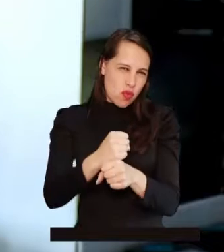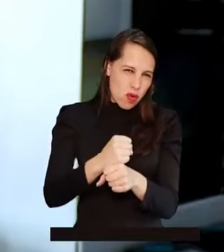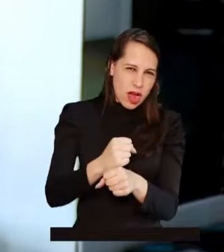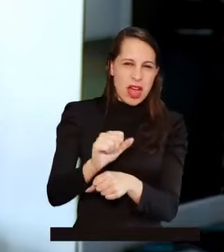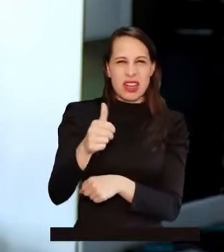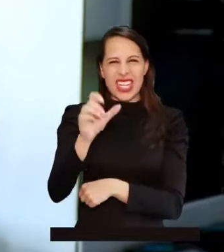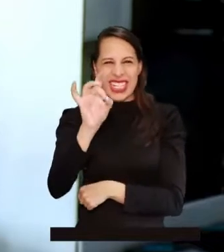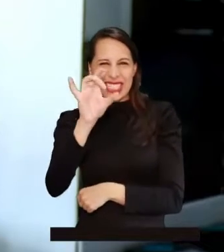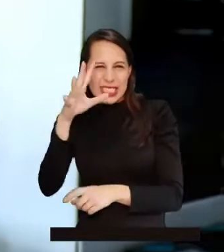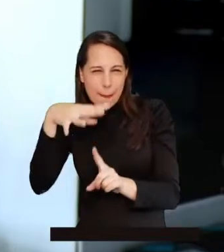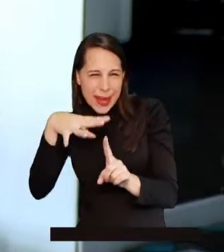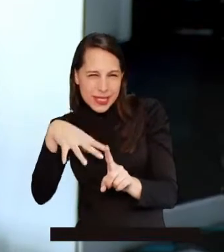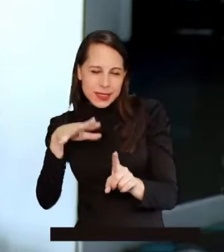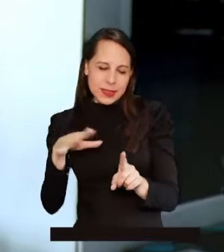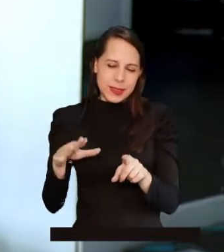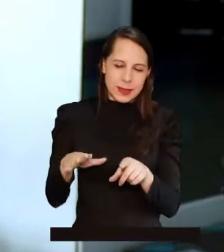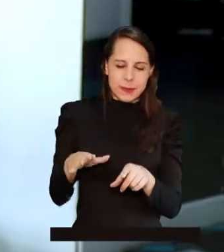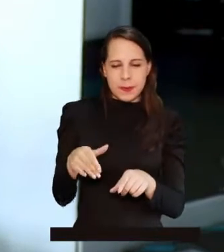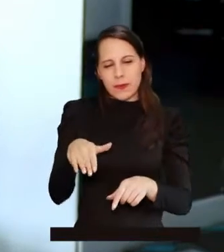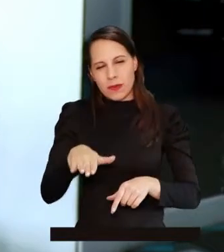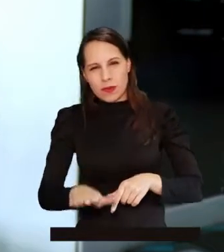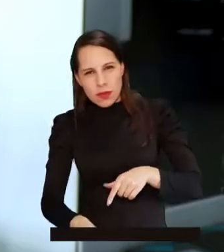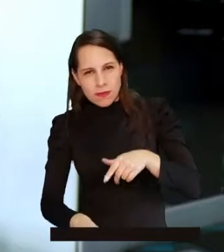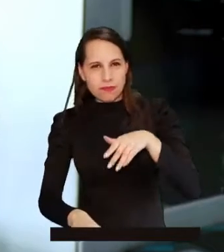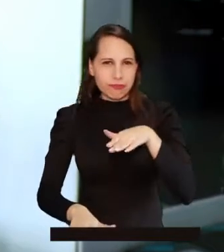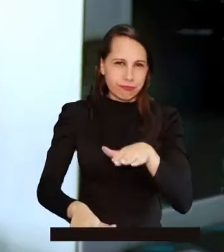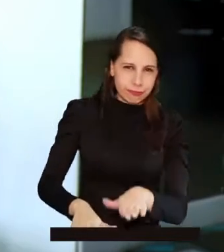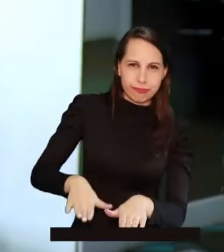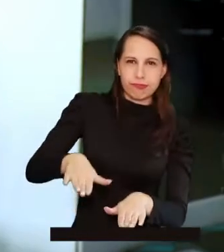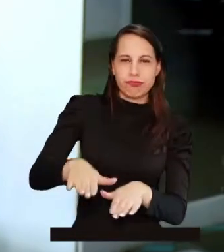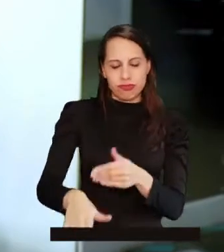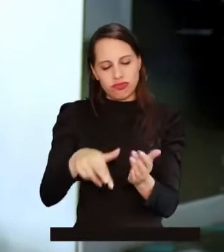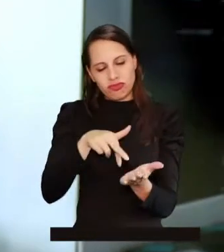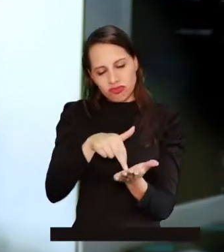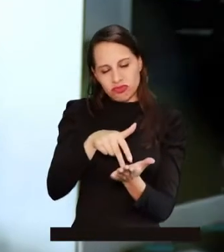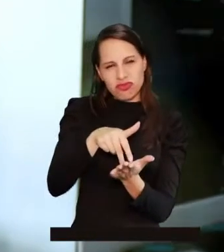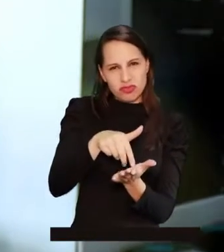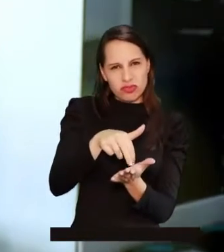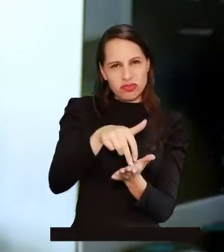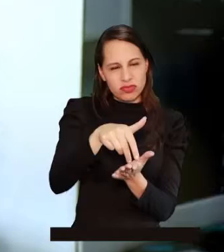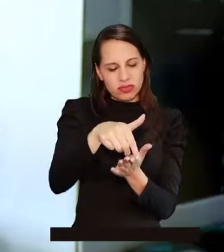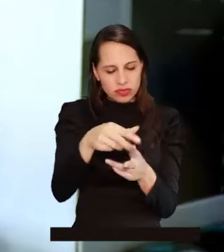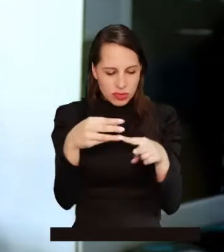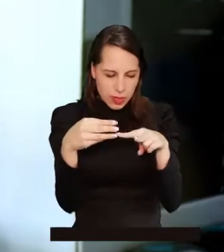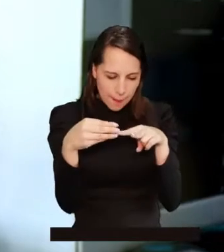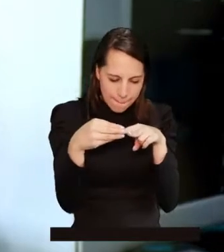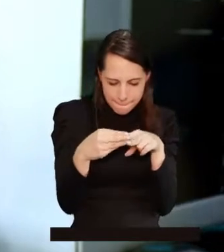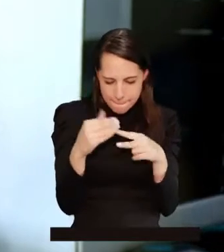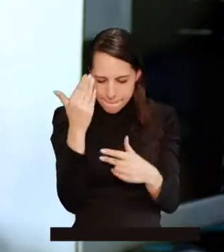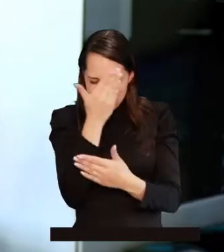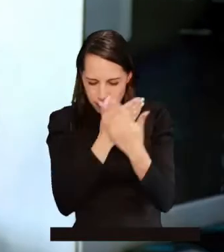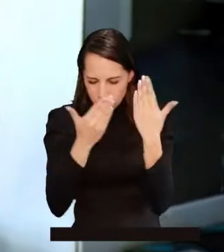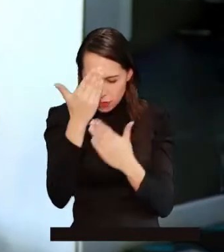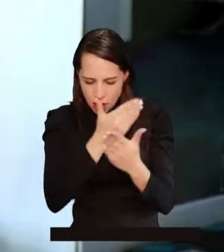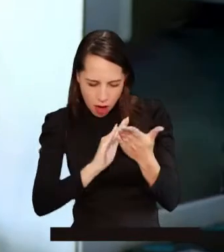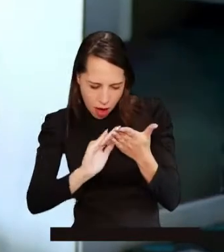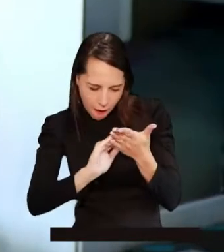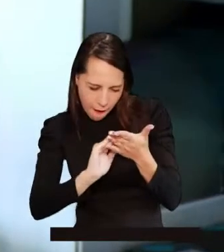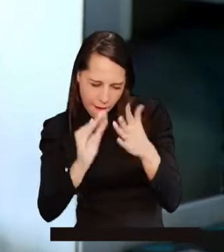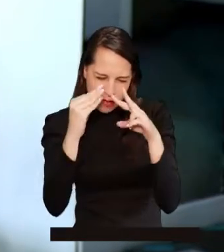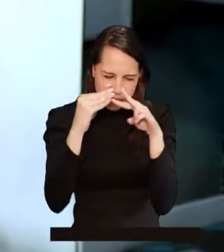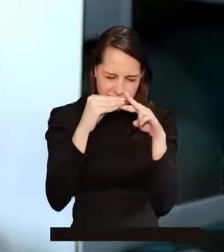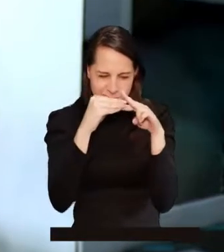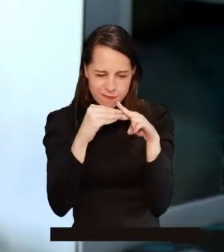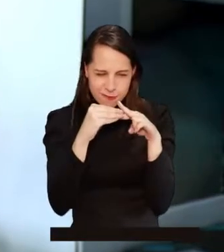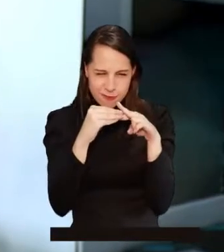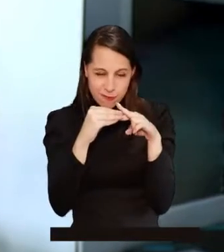de adaptarle una prótesis que le facilitara la deambulación, ecualizando la longitud de los miembros inferiores, lograr